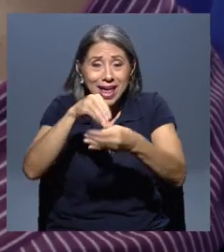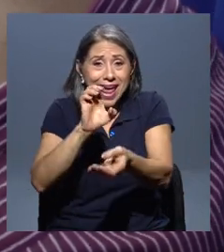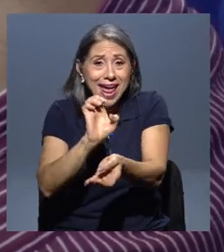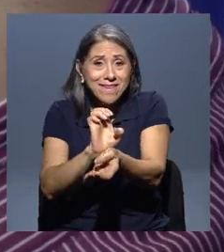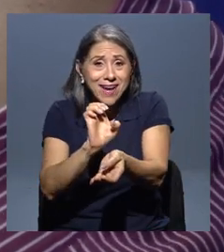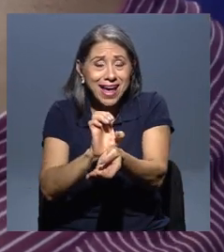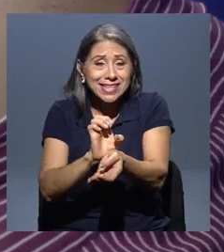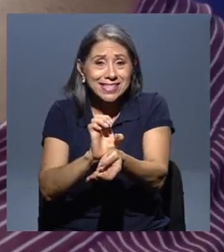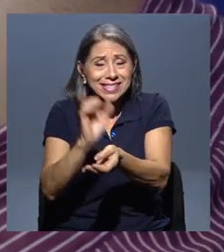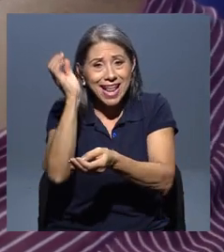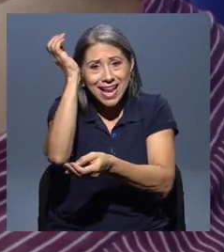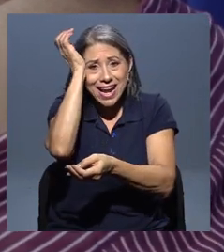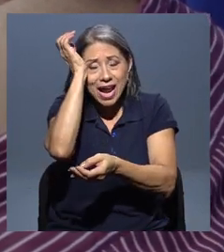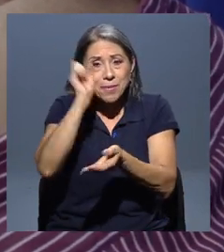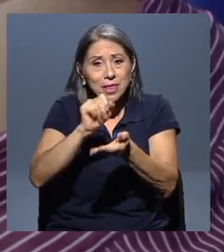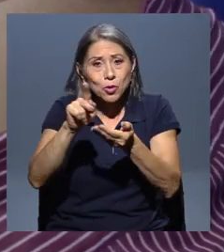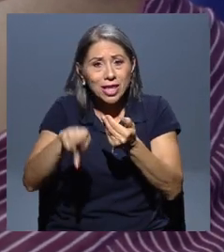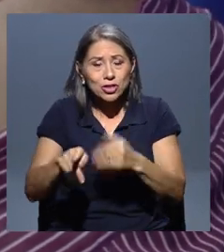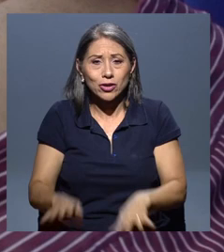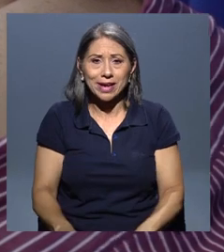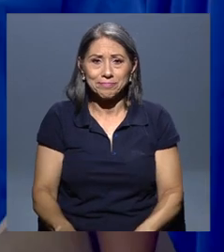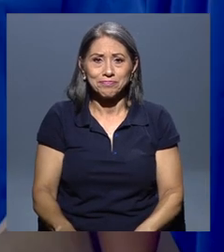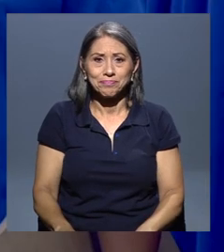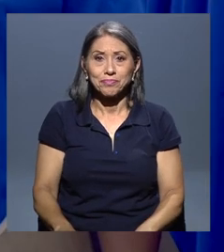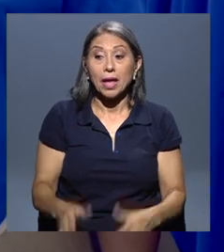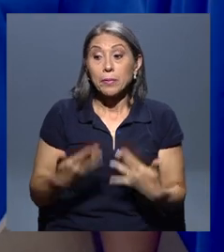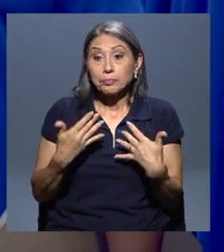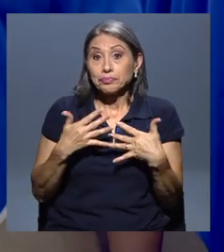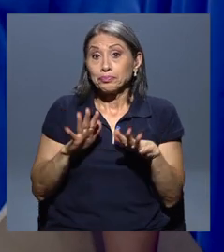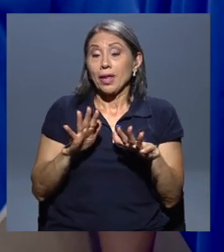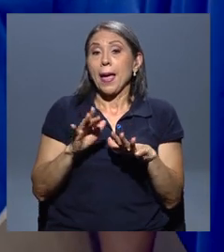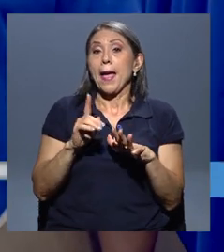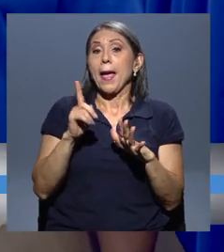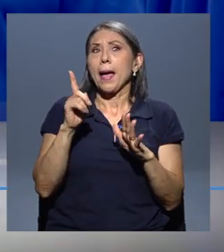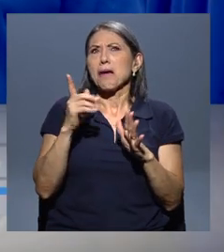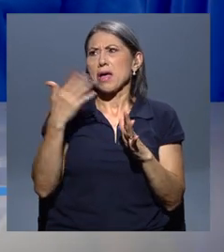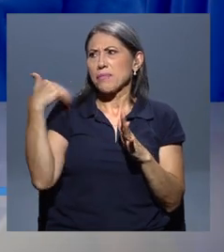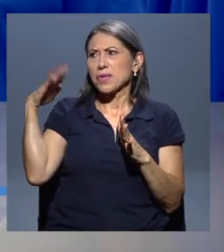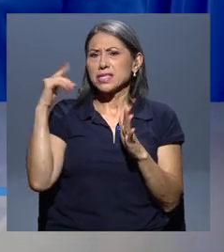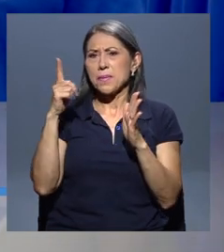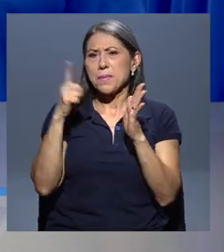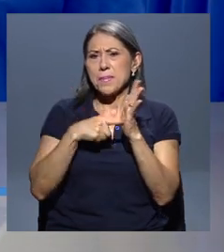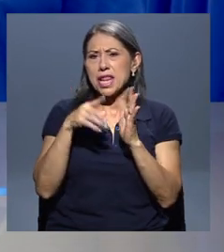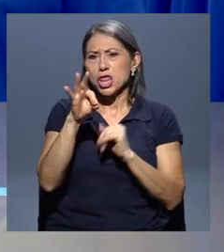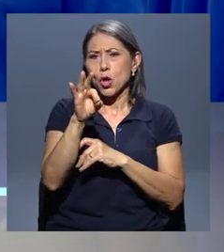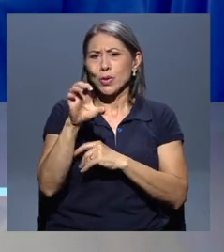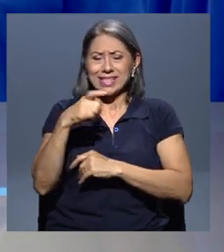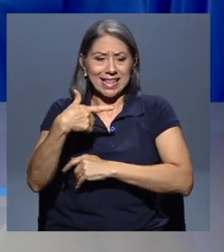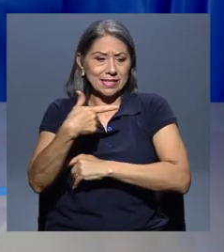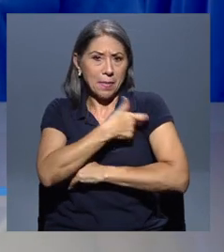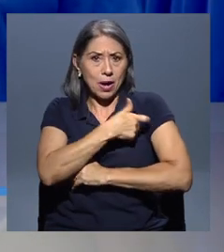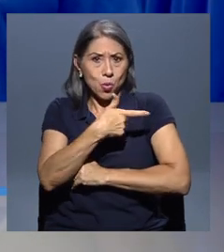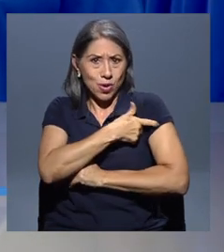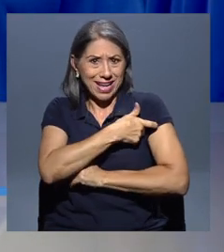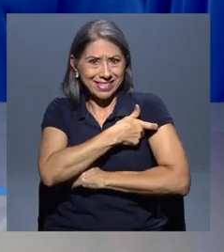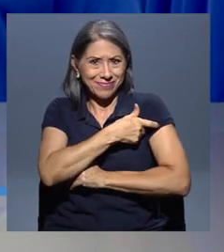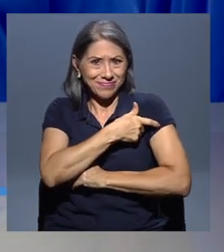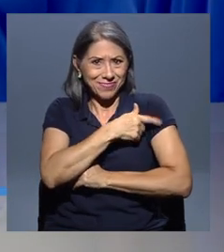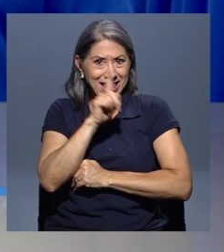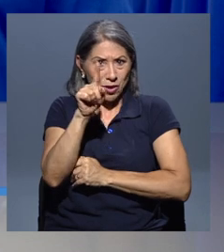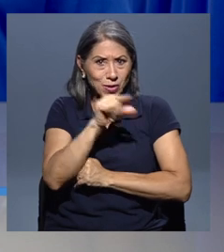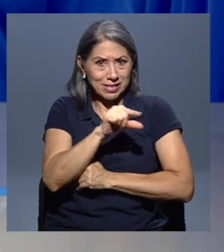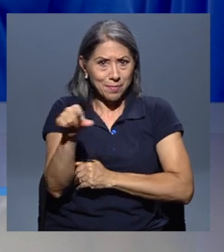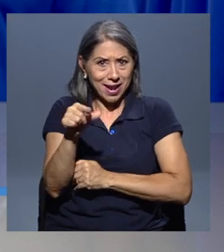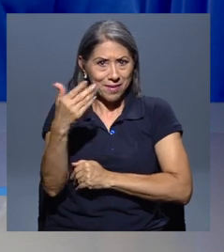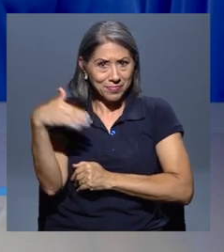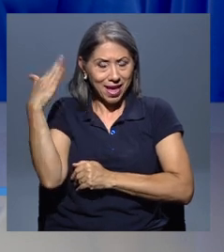Carmen de Montes de Oca. Vamos a pasar de colocar 1.900 vacunas aproximadamente, que era lo que colocaba el área de salud en una